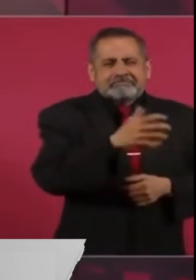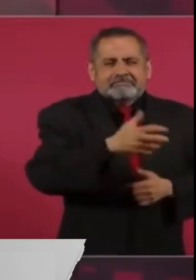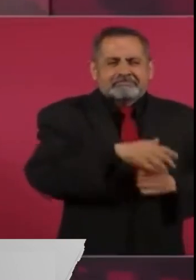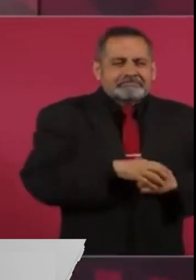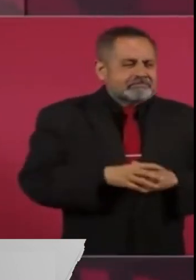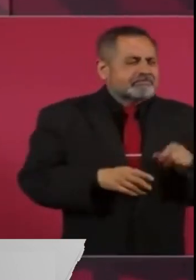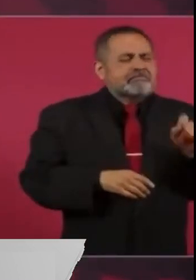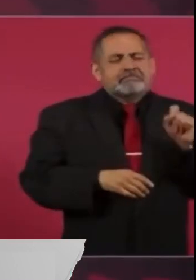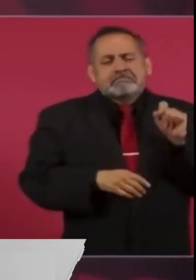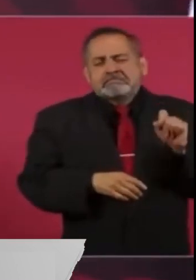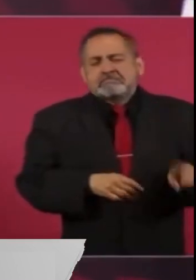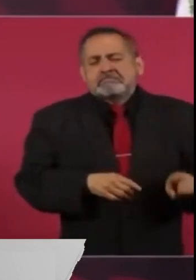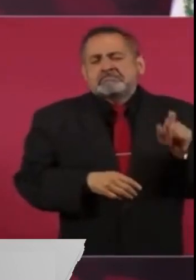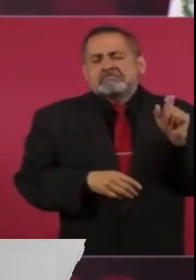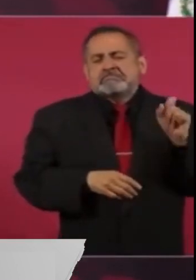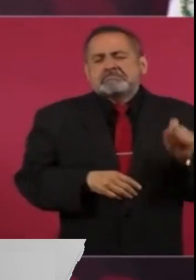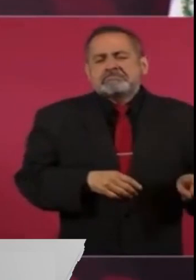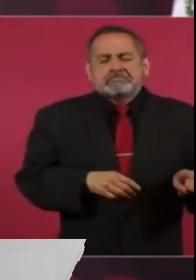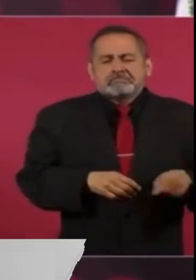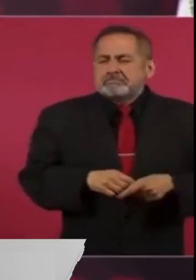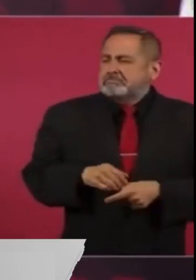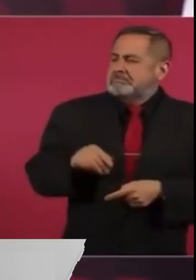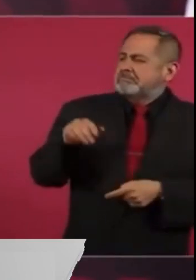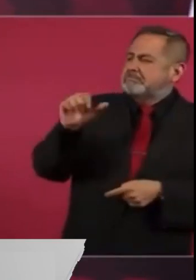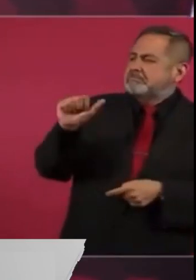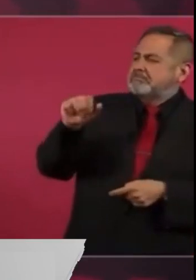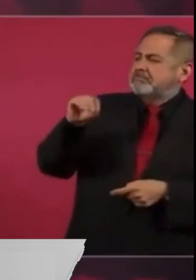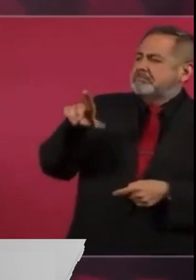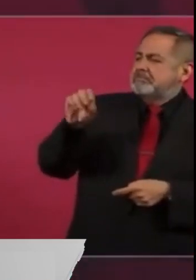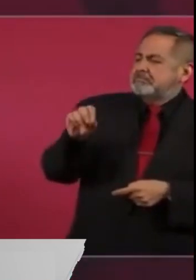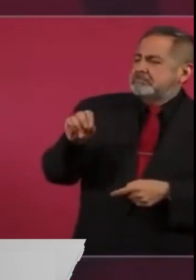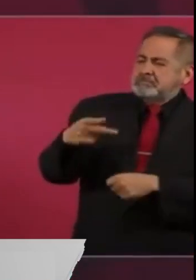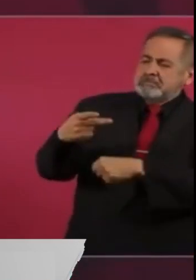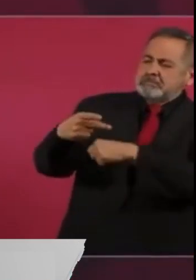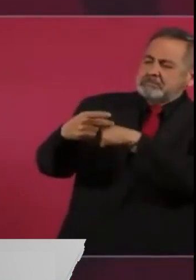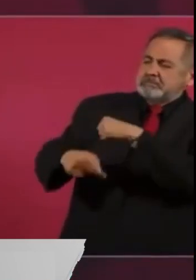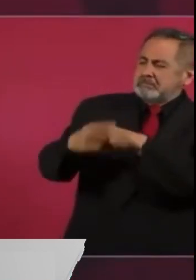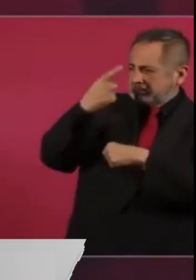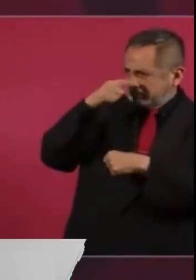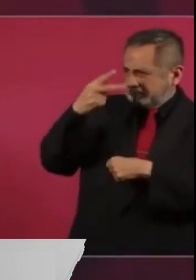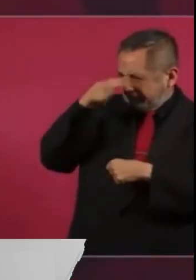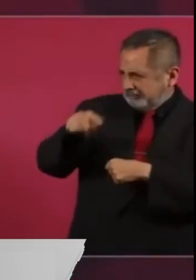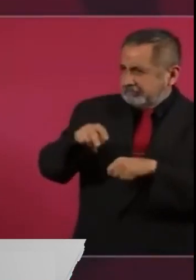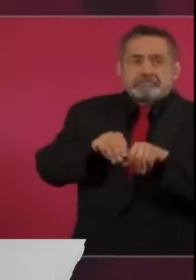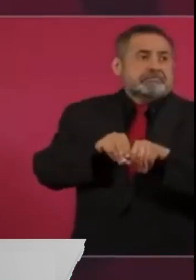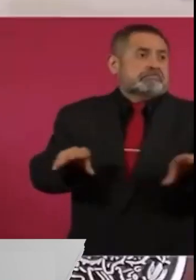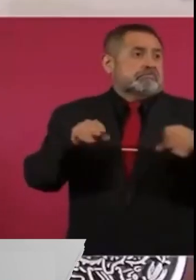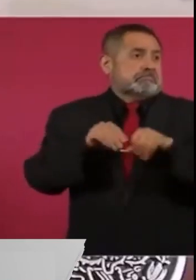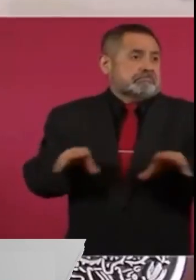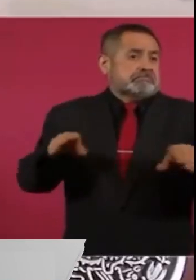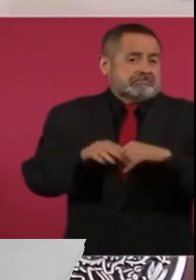acuñar la frase López Obrador, un peligro para México.